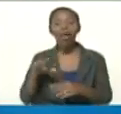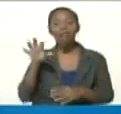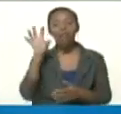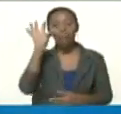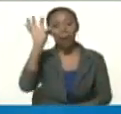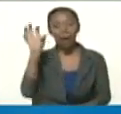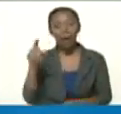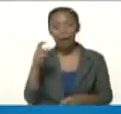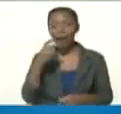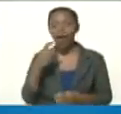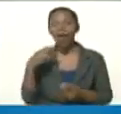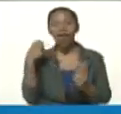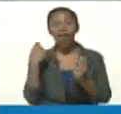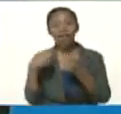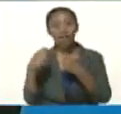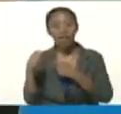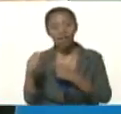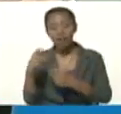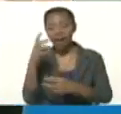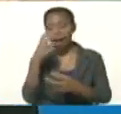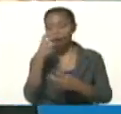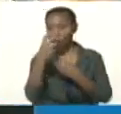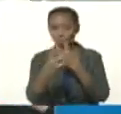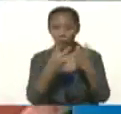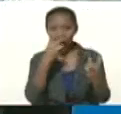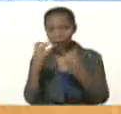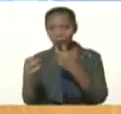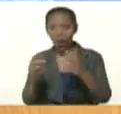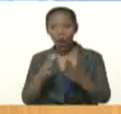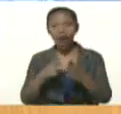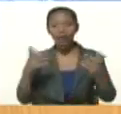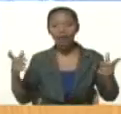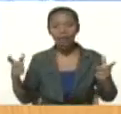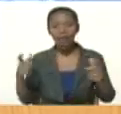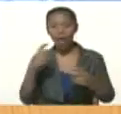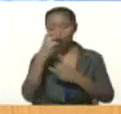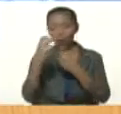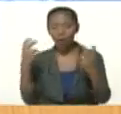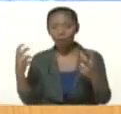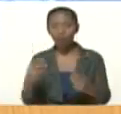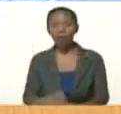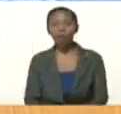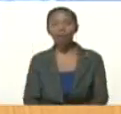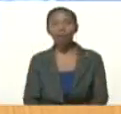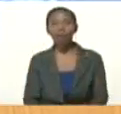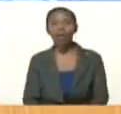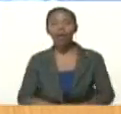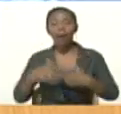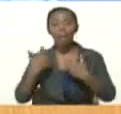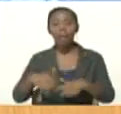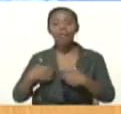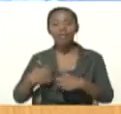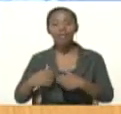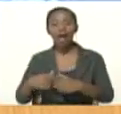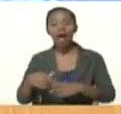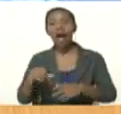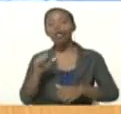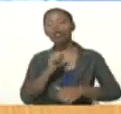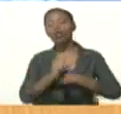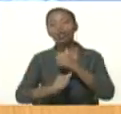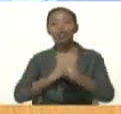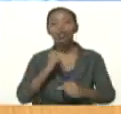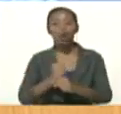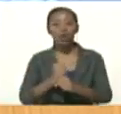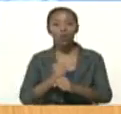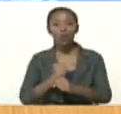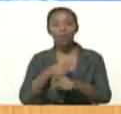en turismo y crecer en turismo. Y a Gustavo Moreno, accionista de la Asociación de Productores Rurales del Estado